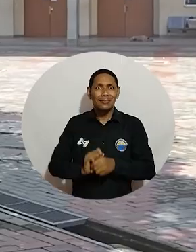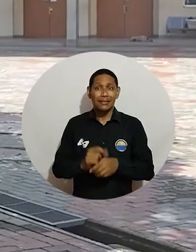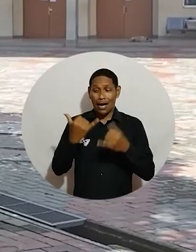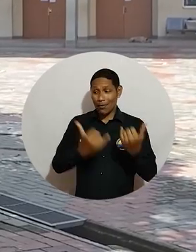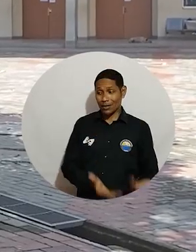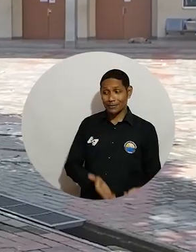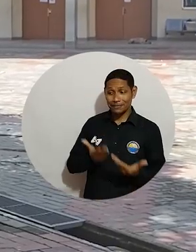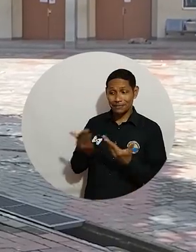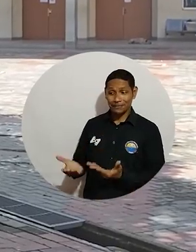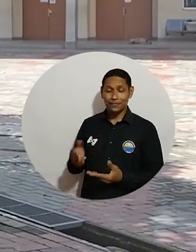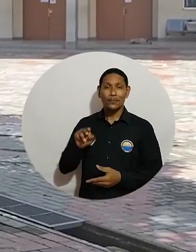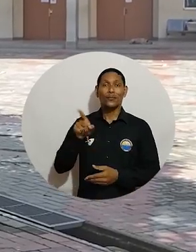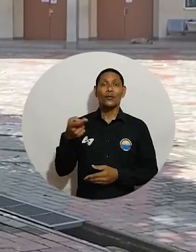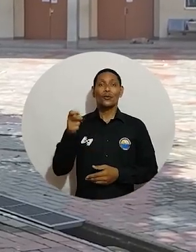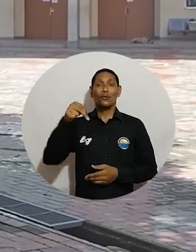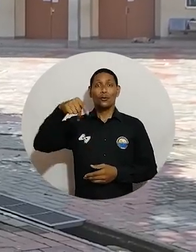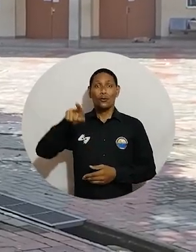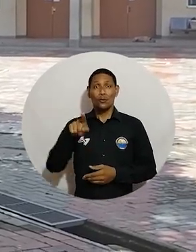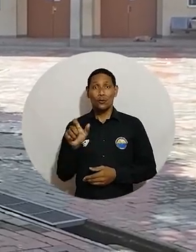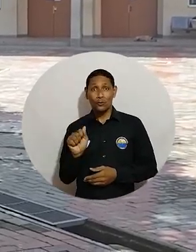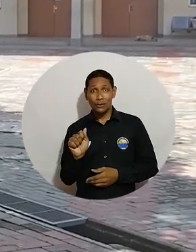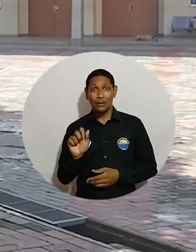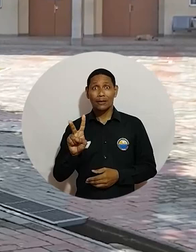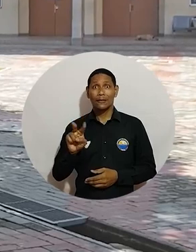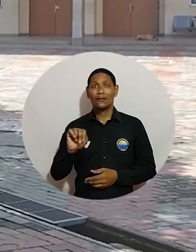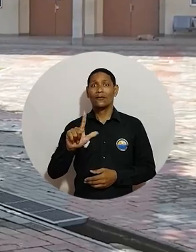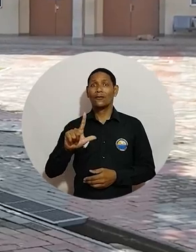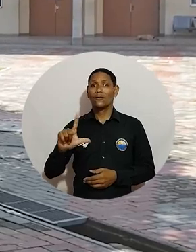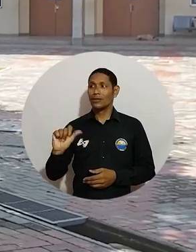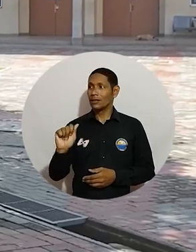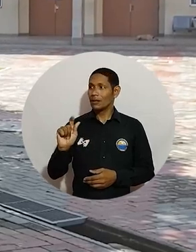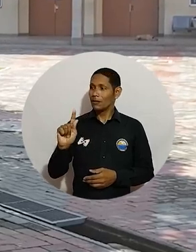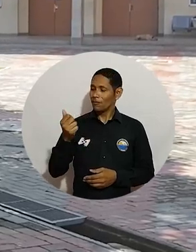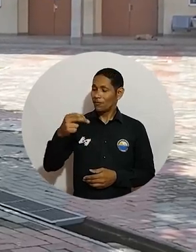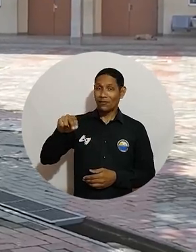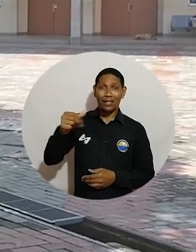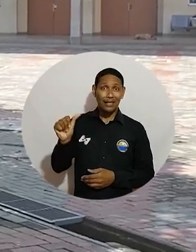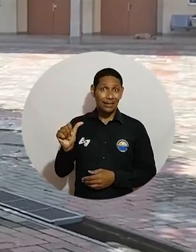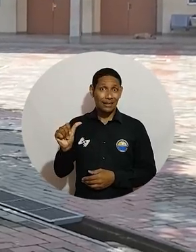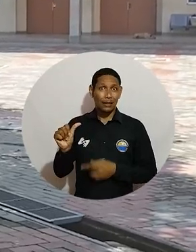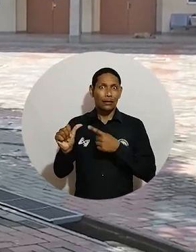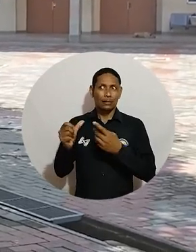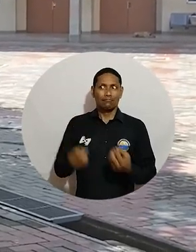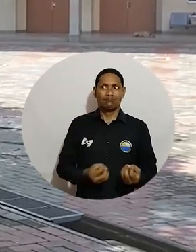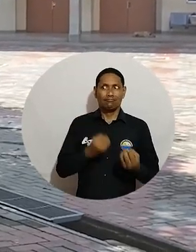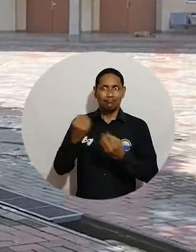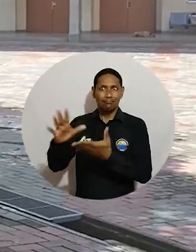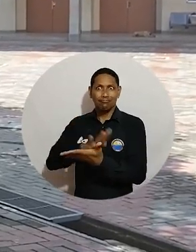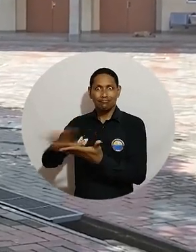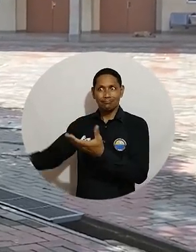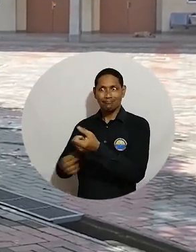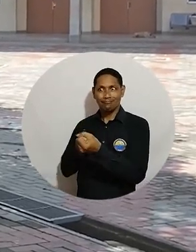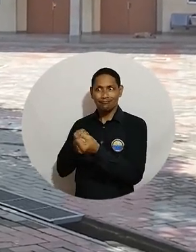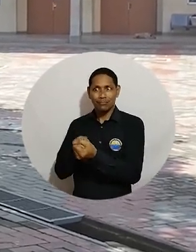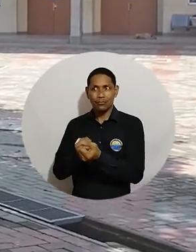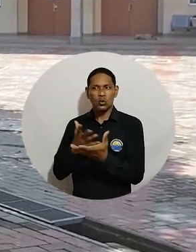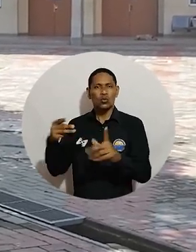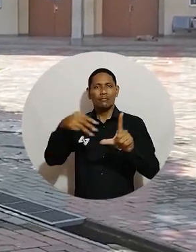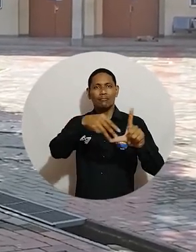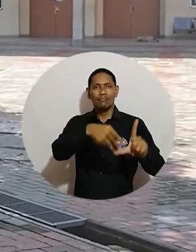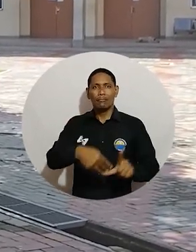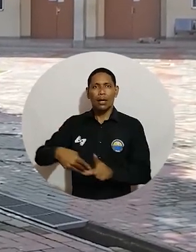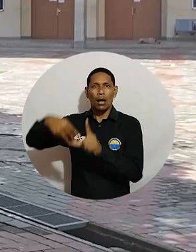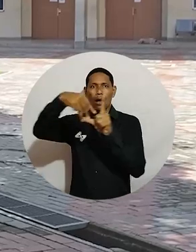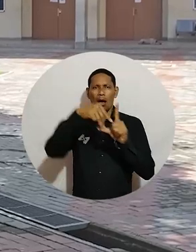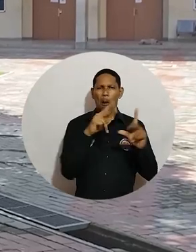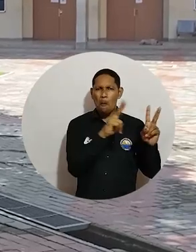jóvenes. Hoy te presentamos a Gunzareiman Villafaña Torres, integrante de la comunidad indígena aruaca que recibió una beca para la